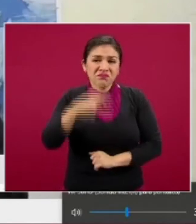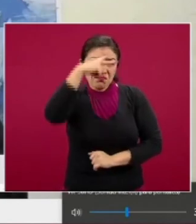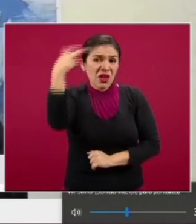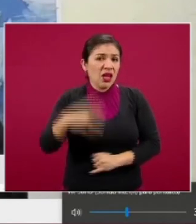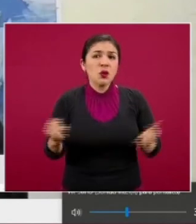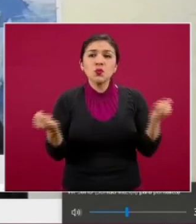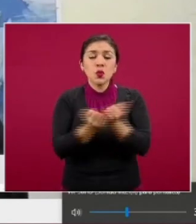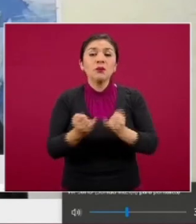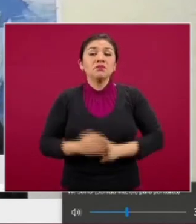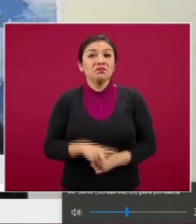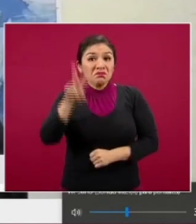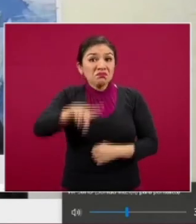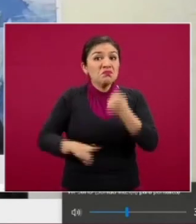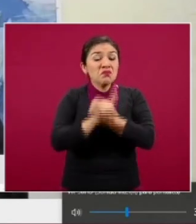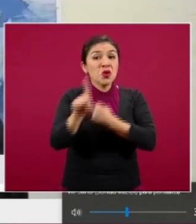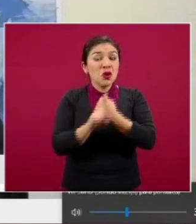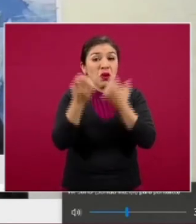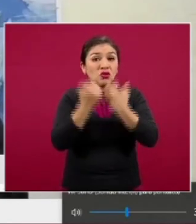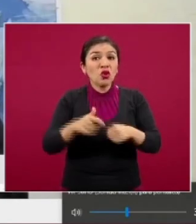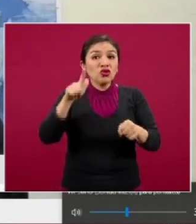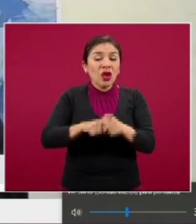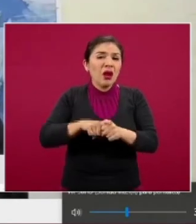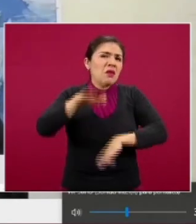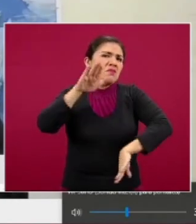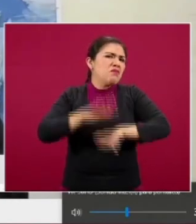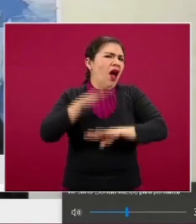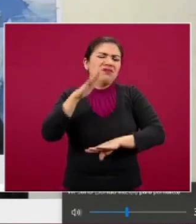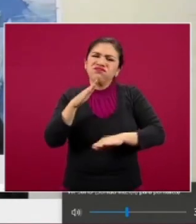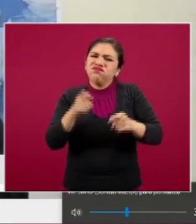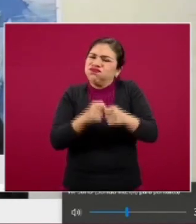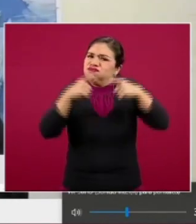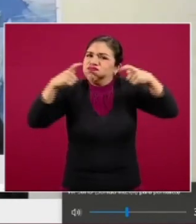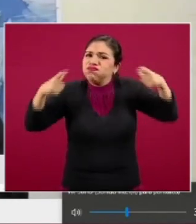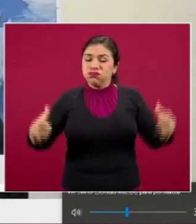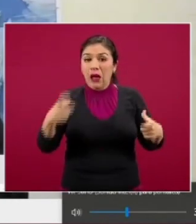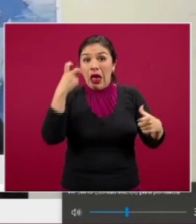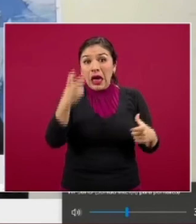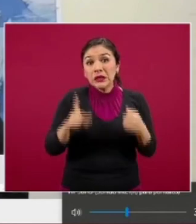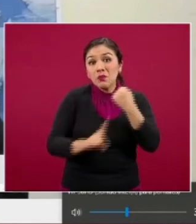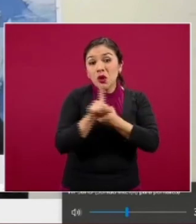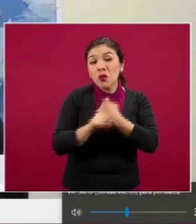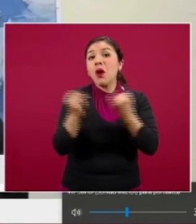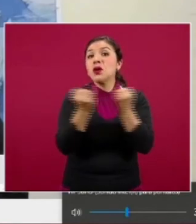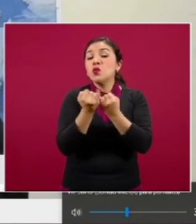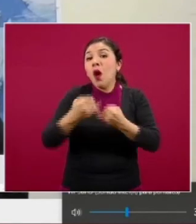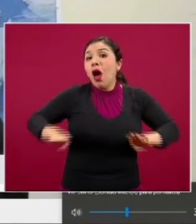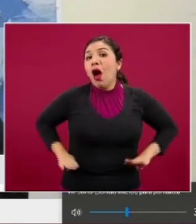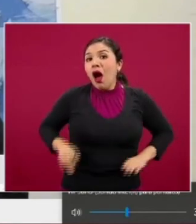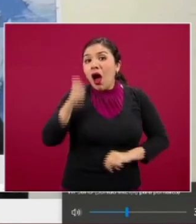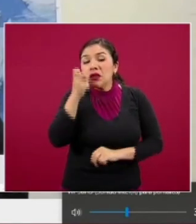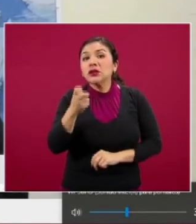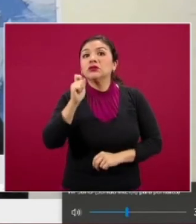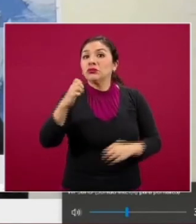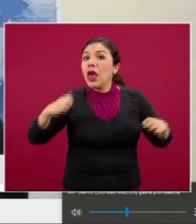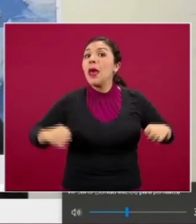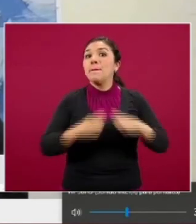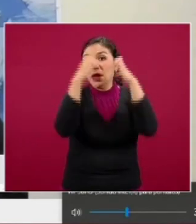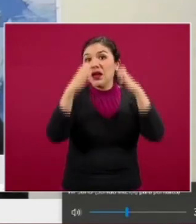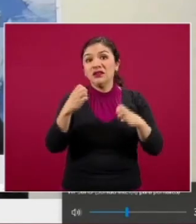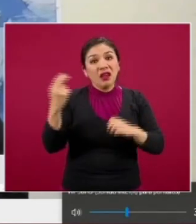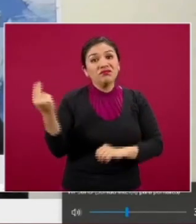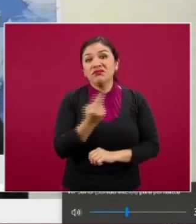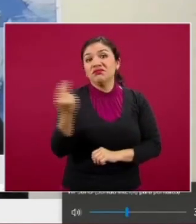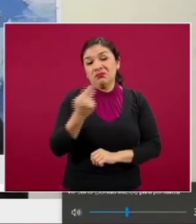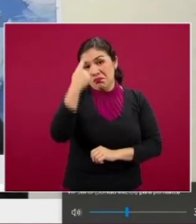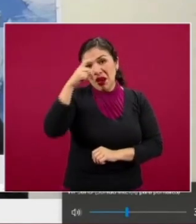mexicana. Es un fenómeno social de largo alcance, es un fenómeno que también ha sido caracterizado como una emergencia social por